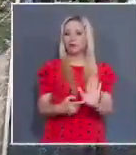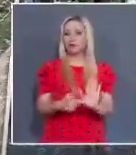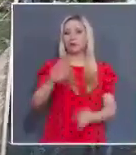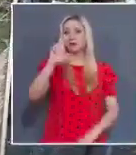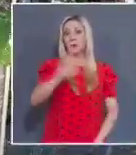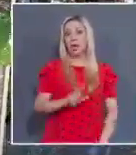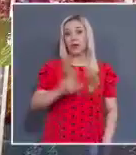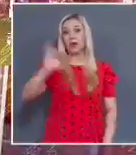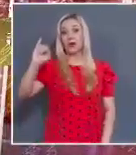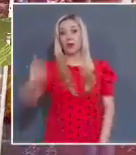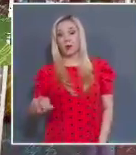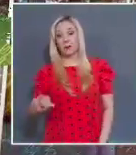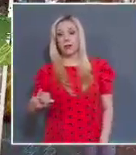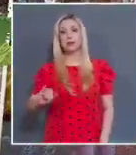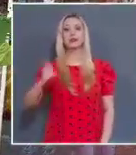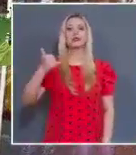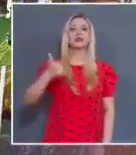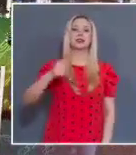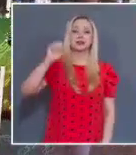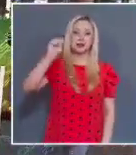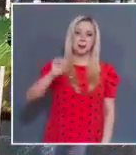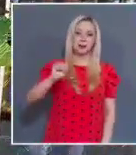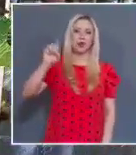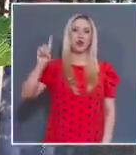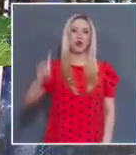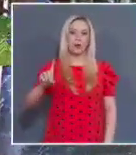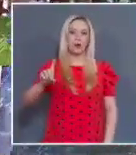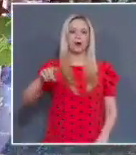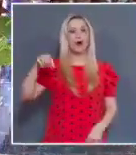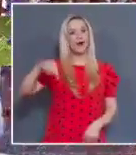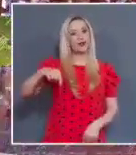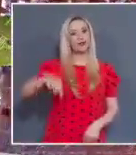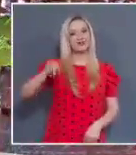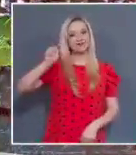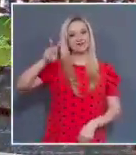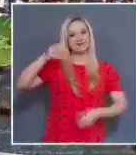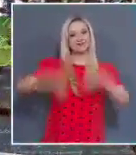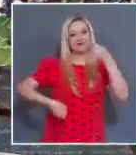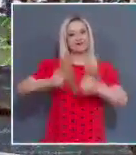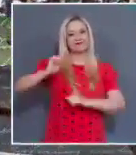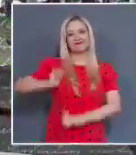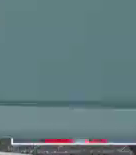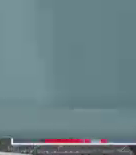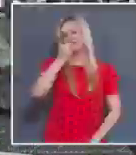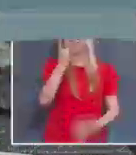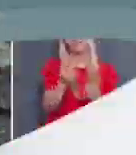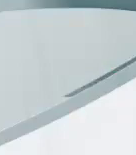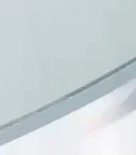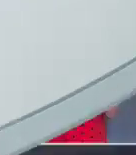su repetición sábado y domingo por el canal del Poder Judicial de la Federación.